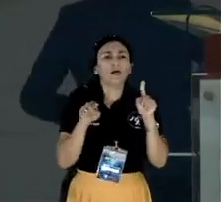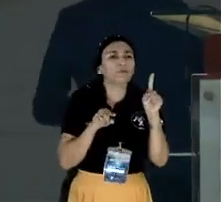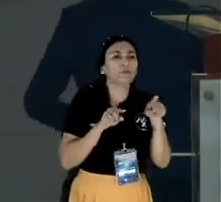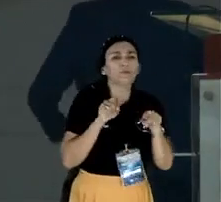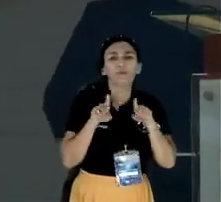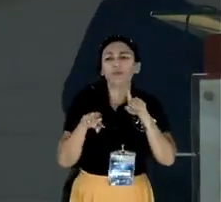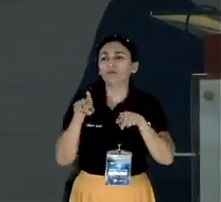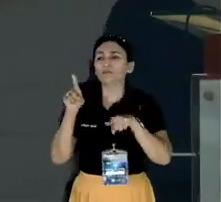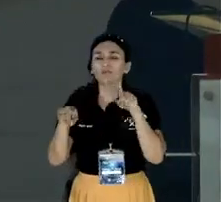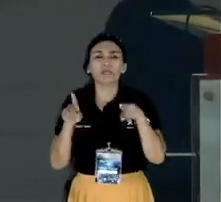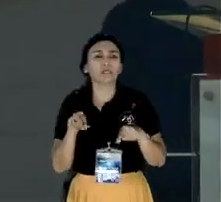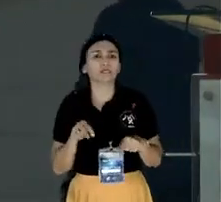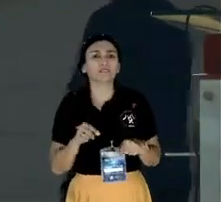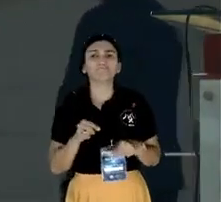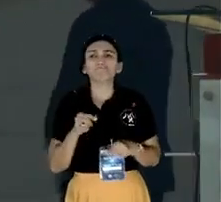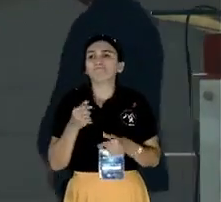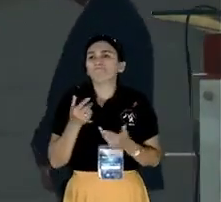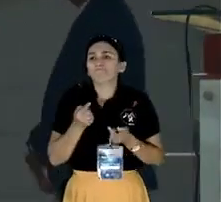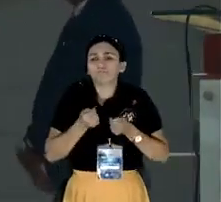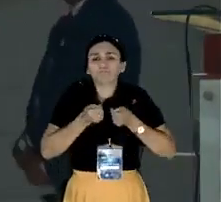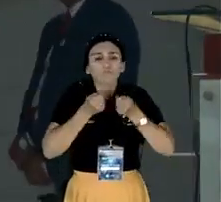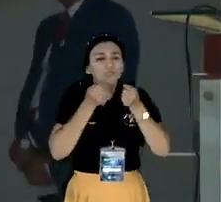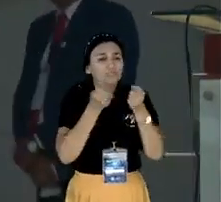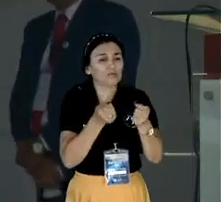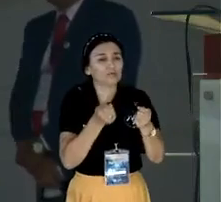lo merece, pero